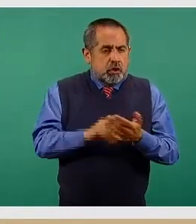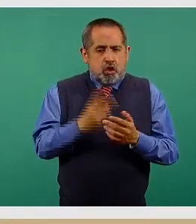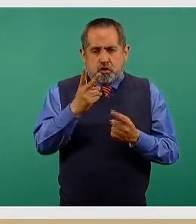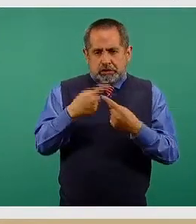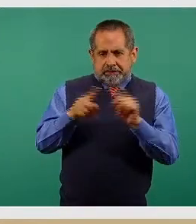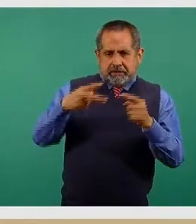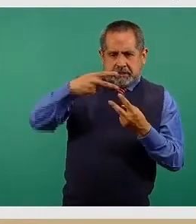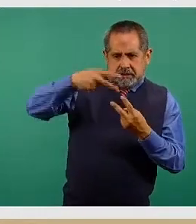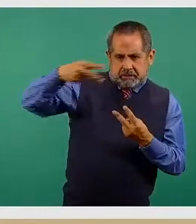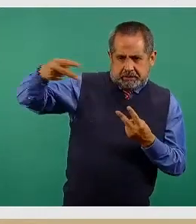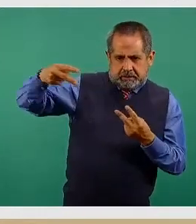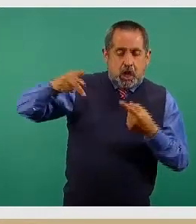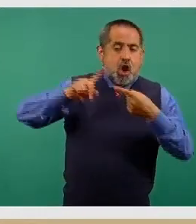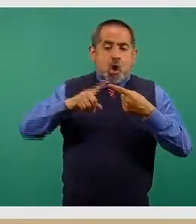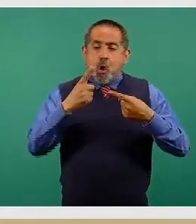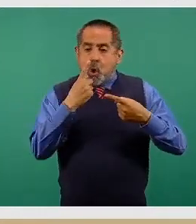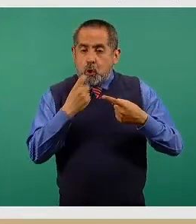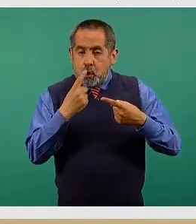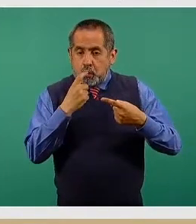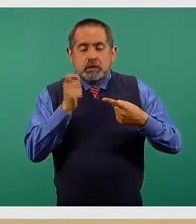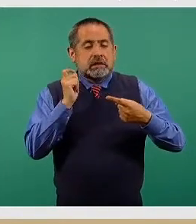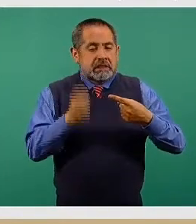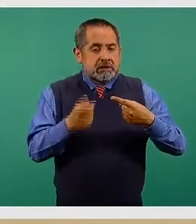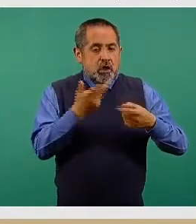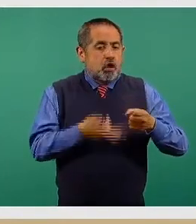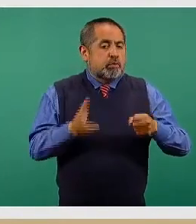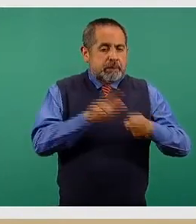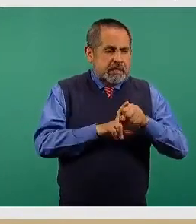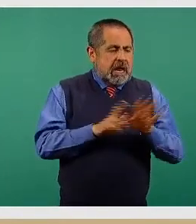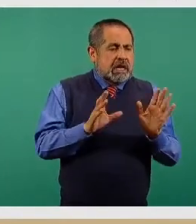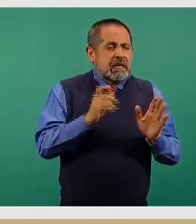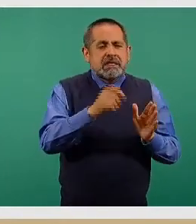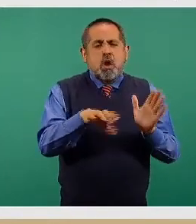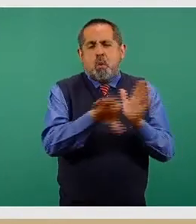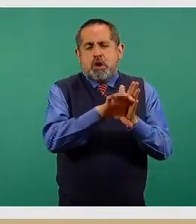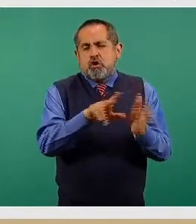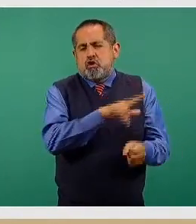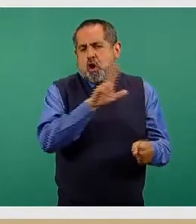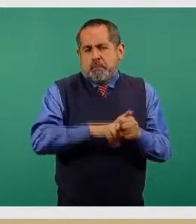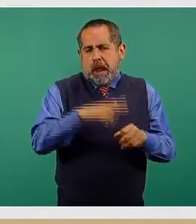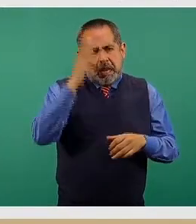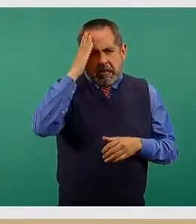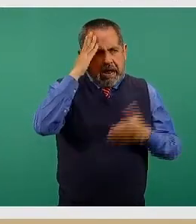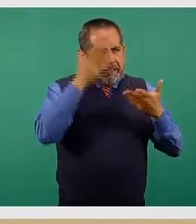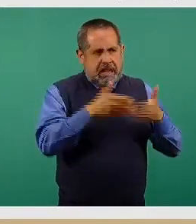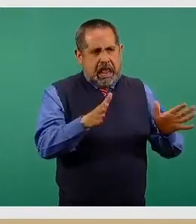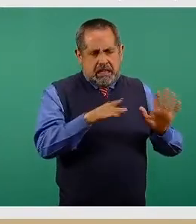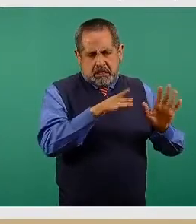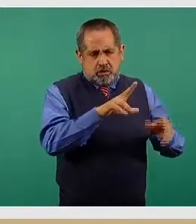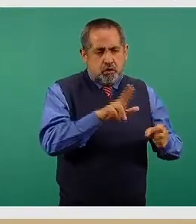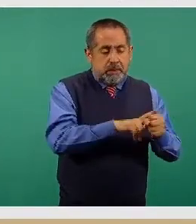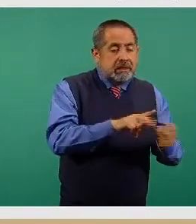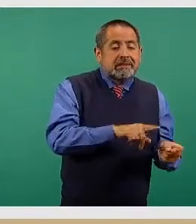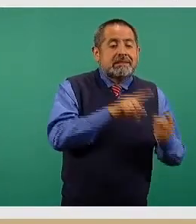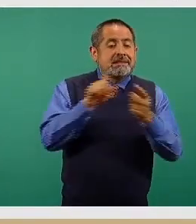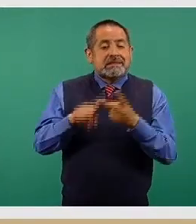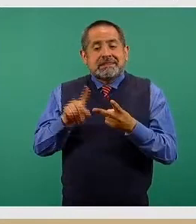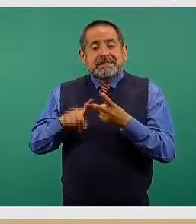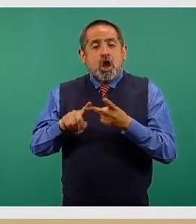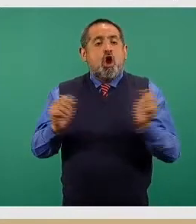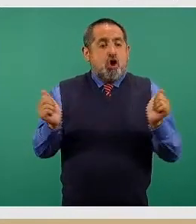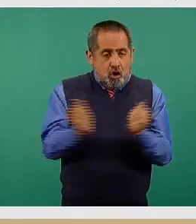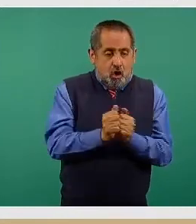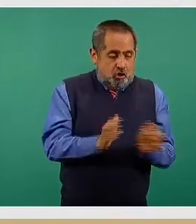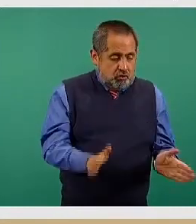dos líneas. La línea roja, que son las hospitalizaciones en camas generales, y la hospitalización con ventilación